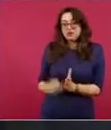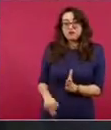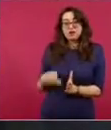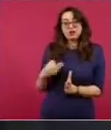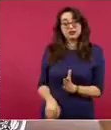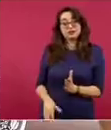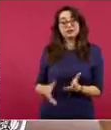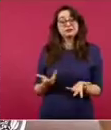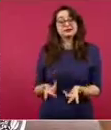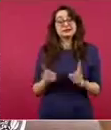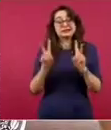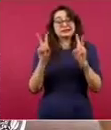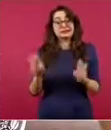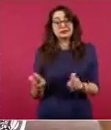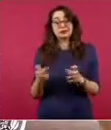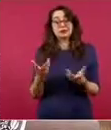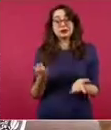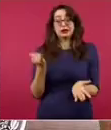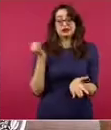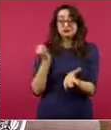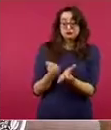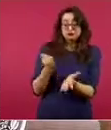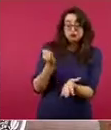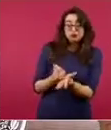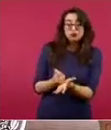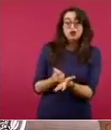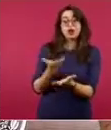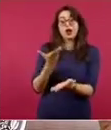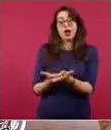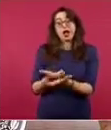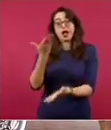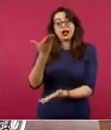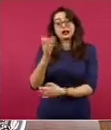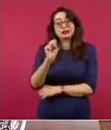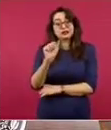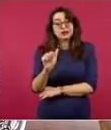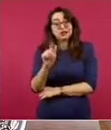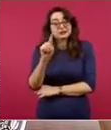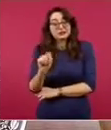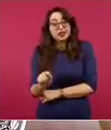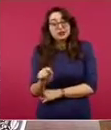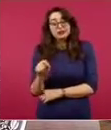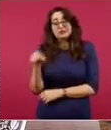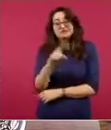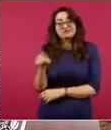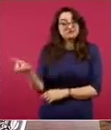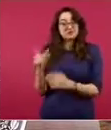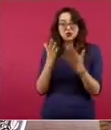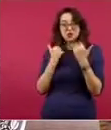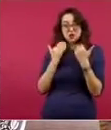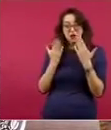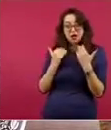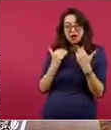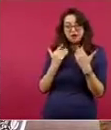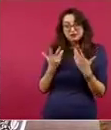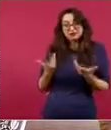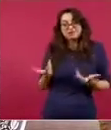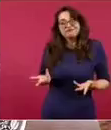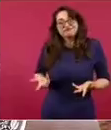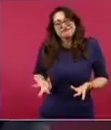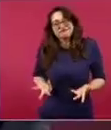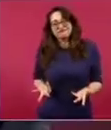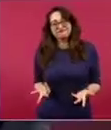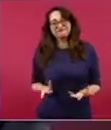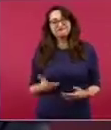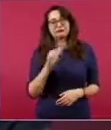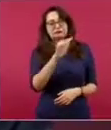fiscales. Tienen que darse de alta en el SAT, por ejemplo. Y en ese sentido incluso hablamos con el SAT para que pudiéramos tener un